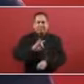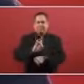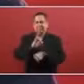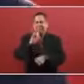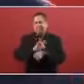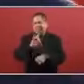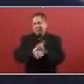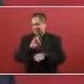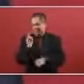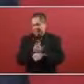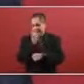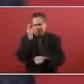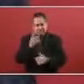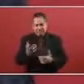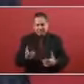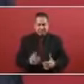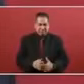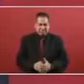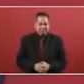simulación.